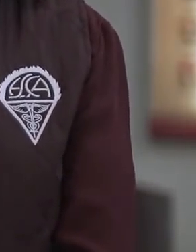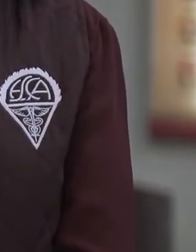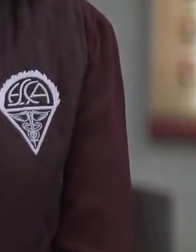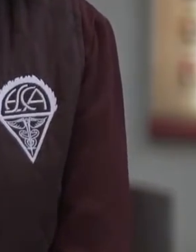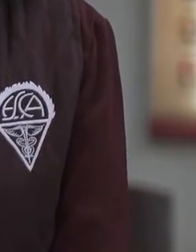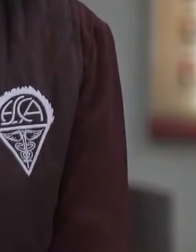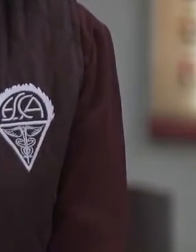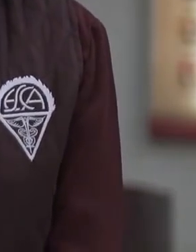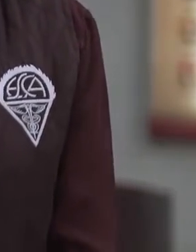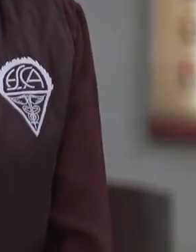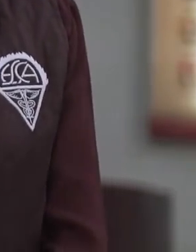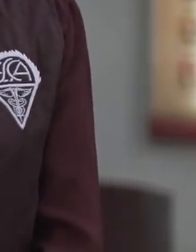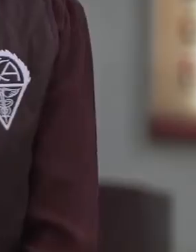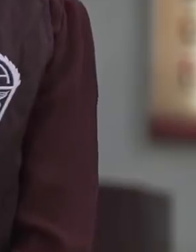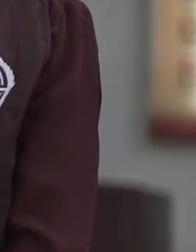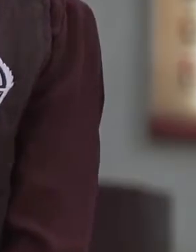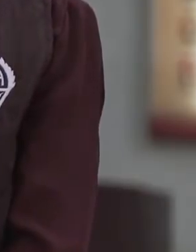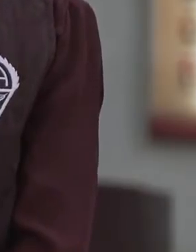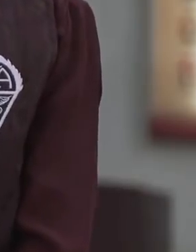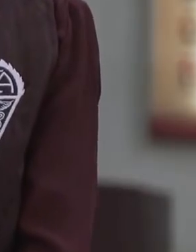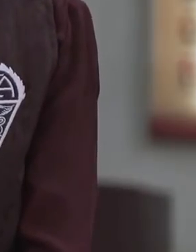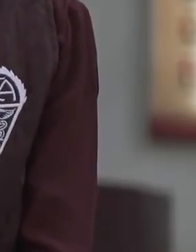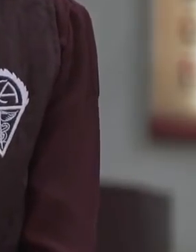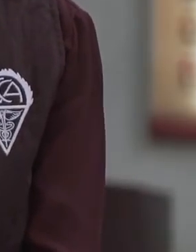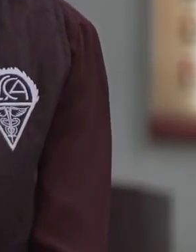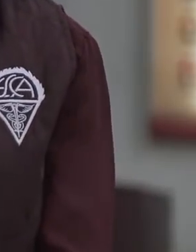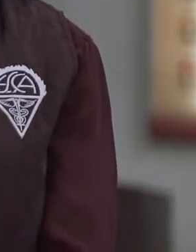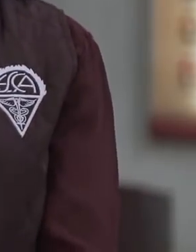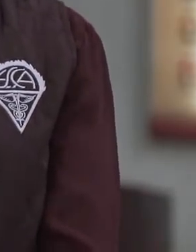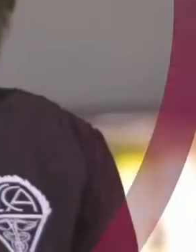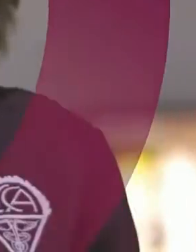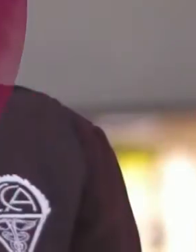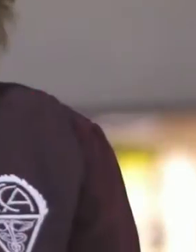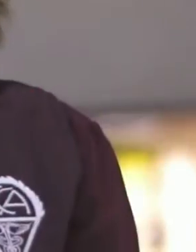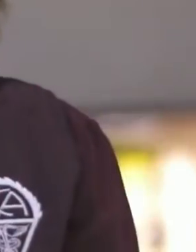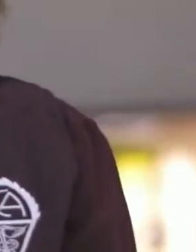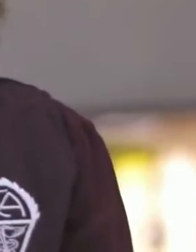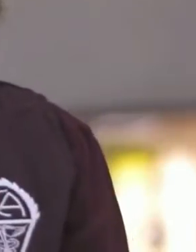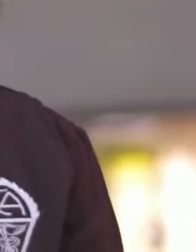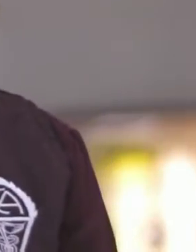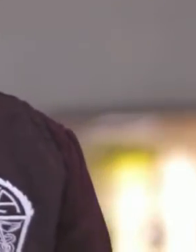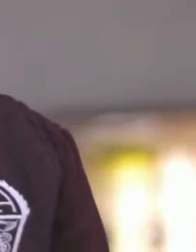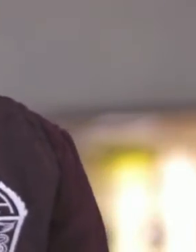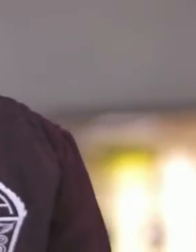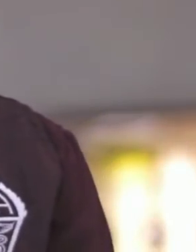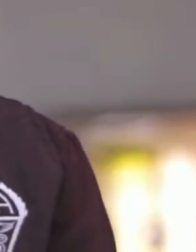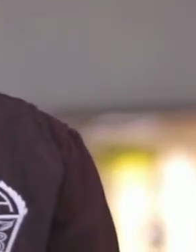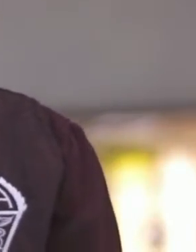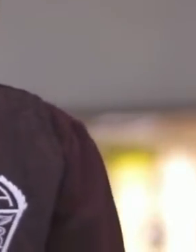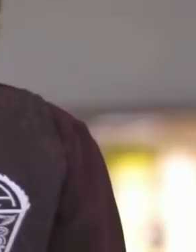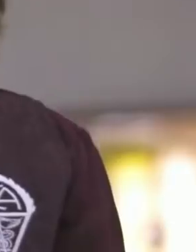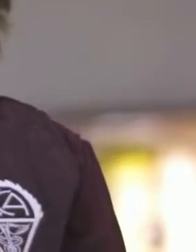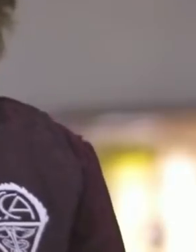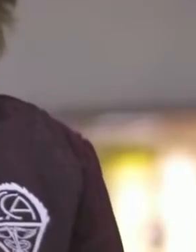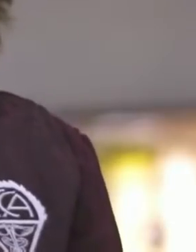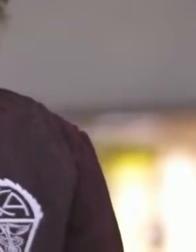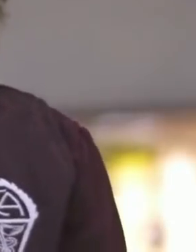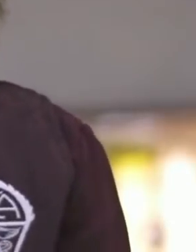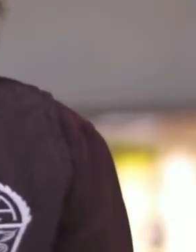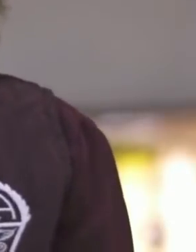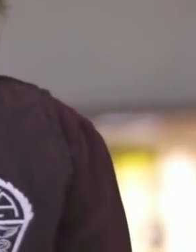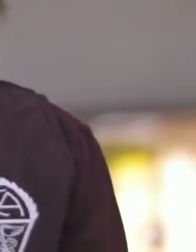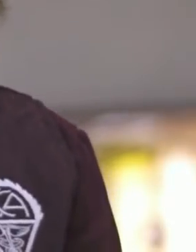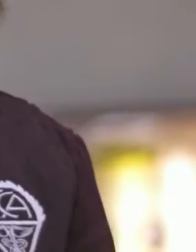en ingenierías. Aquí está el desarrollo, el crecimiento del país. Orgullosos egresados del Politécnico y que demuestran